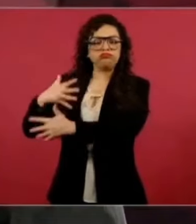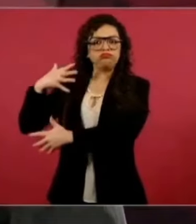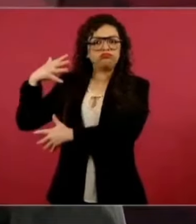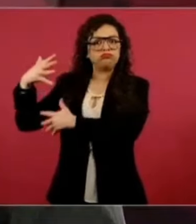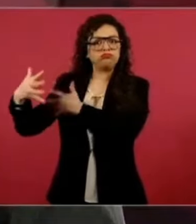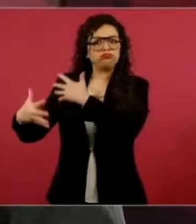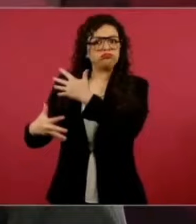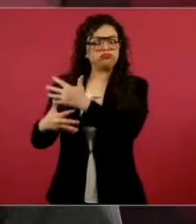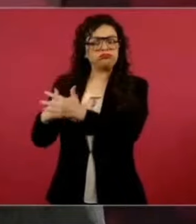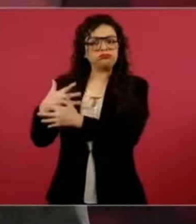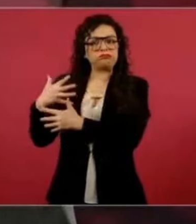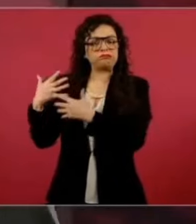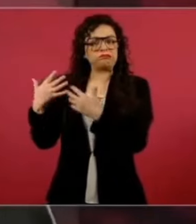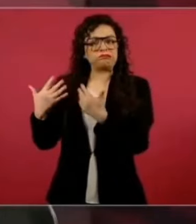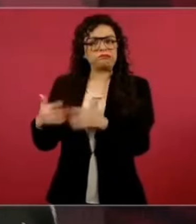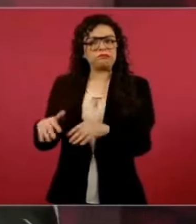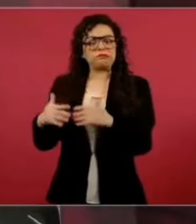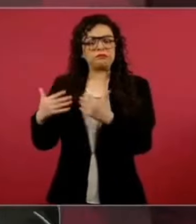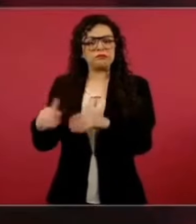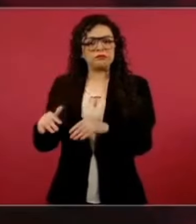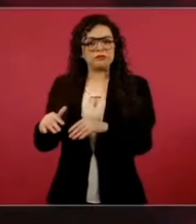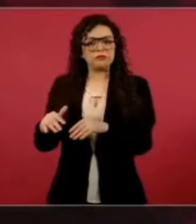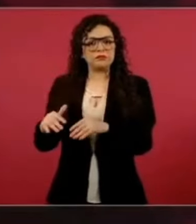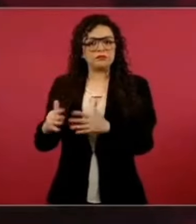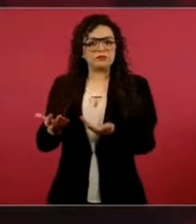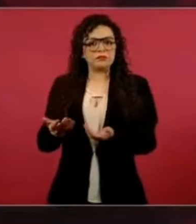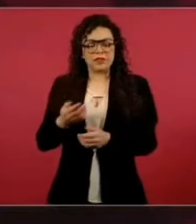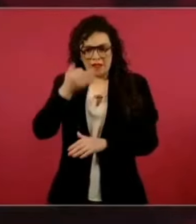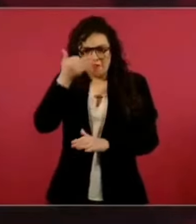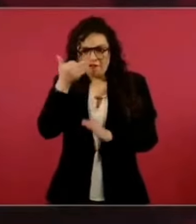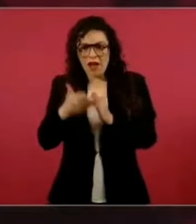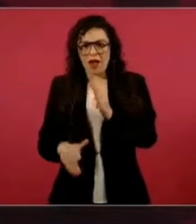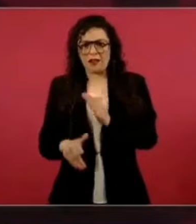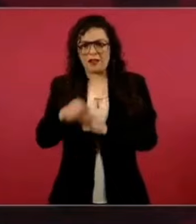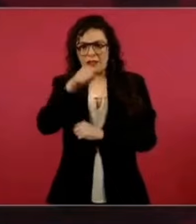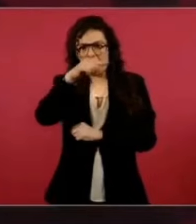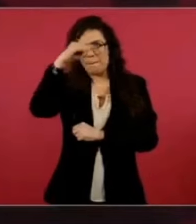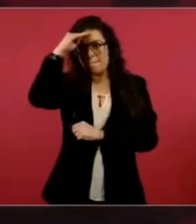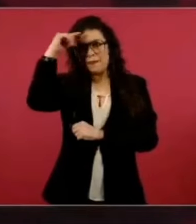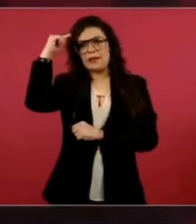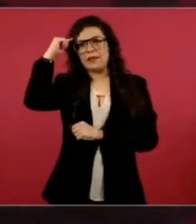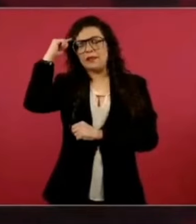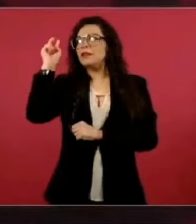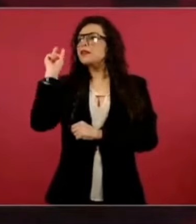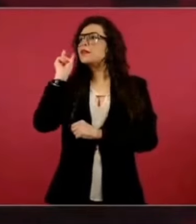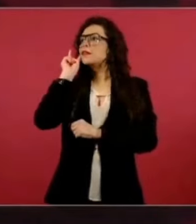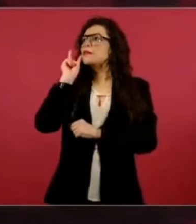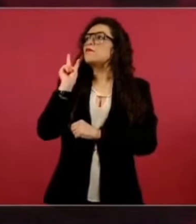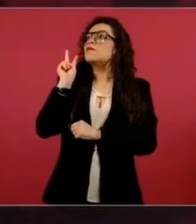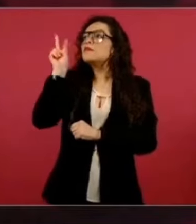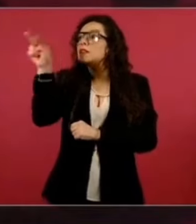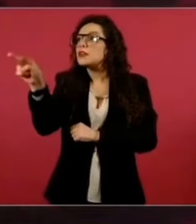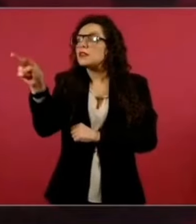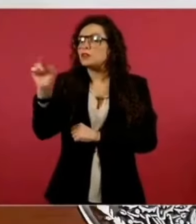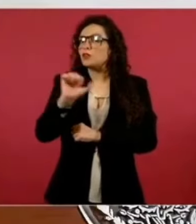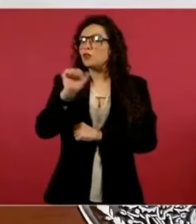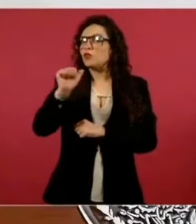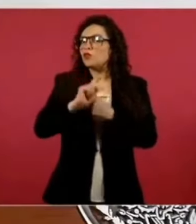este No reparamos en eso ni somos